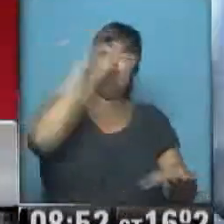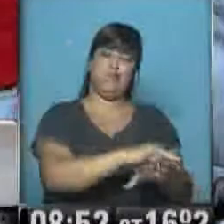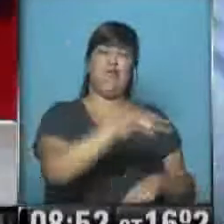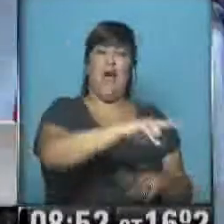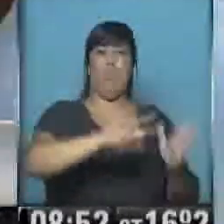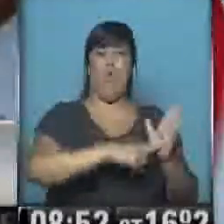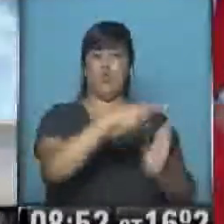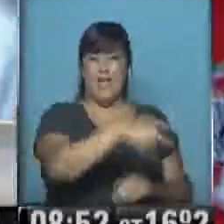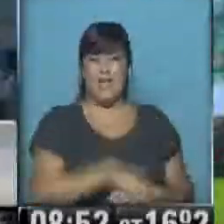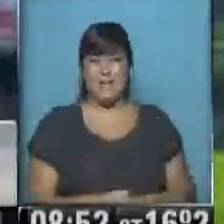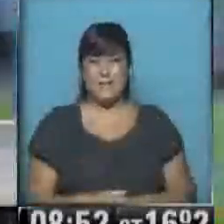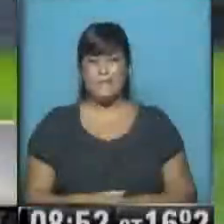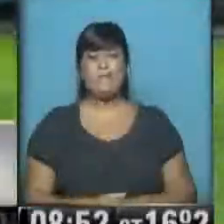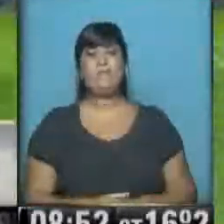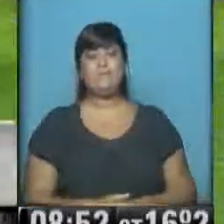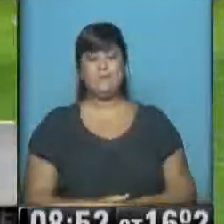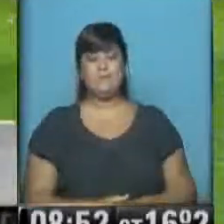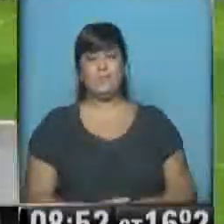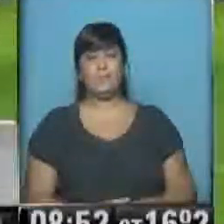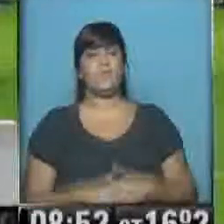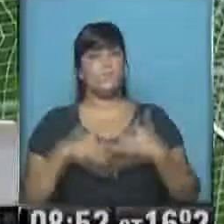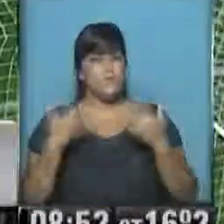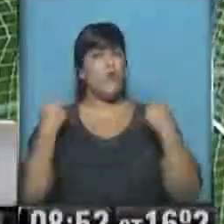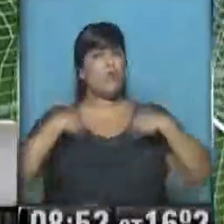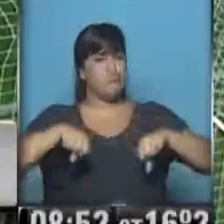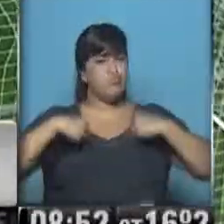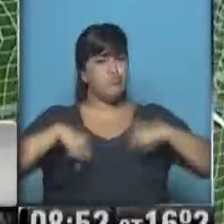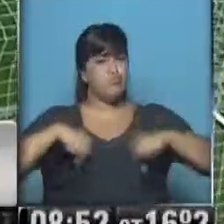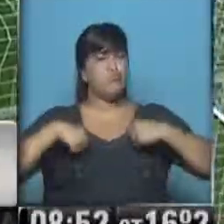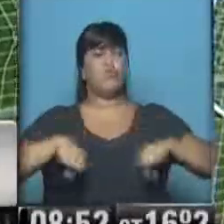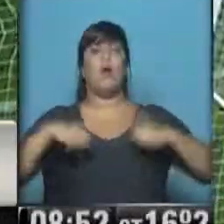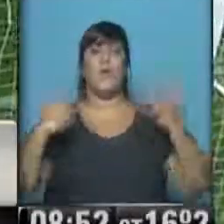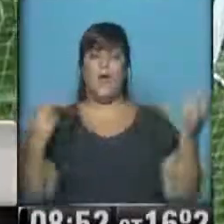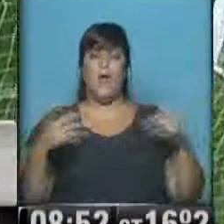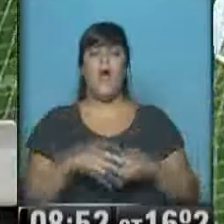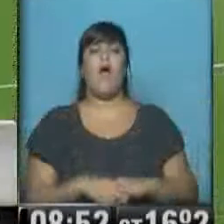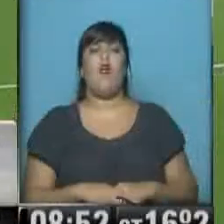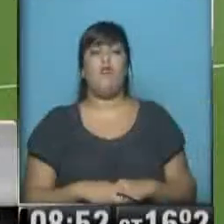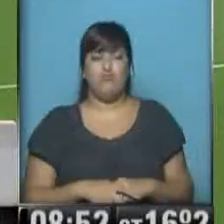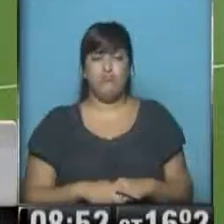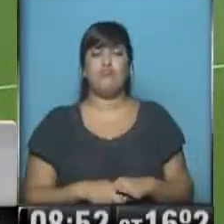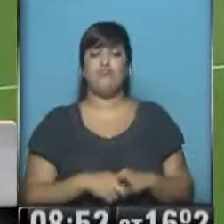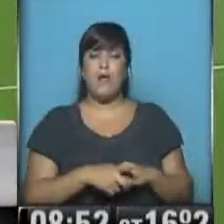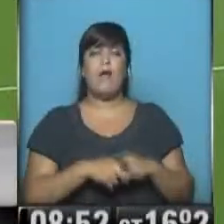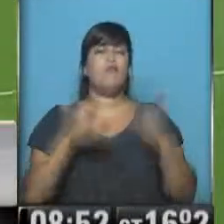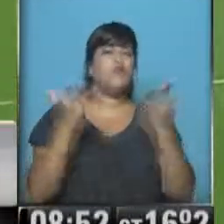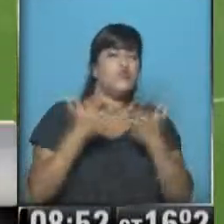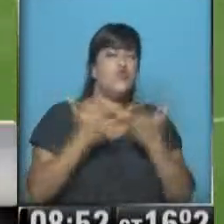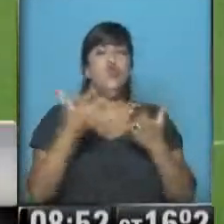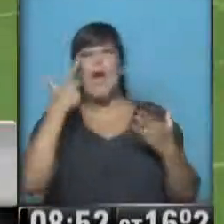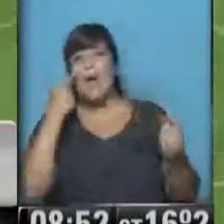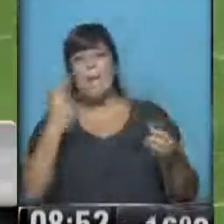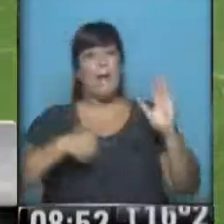Buenos Aires, aquí Argentina. Hubo trabajos de cámara hiperbárica, se estudió a los jugadores para ver cuáles eran los más